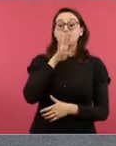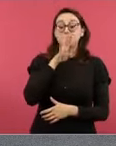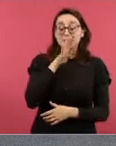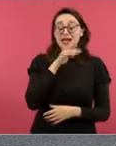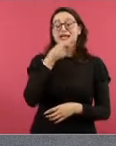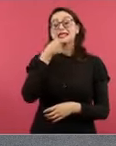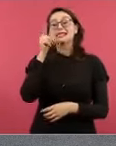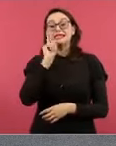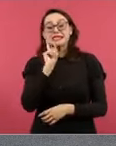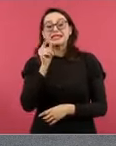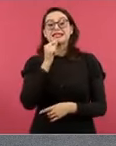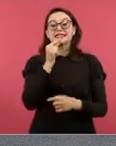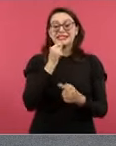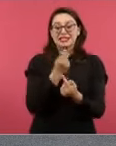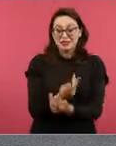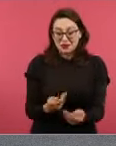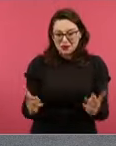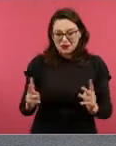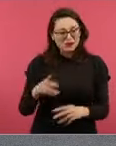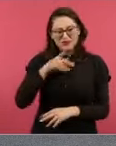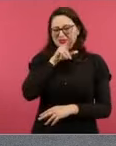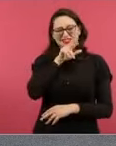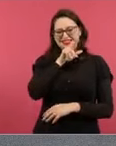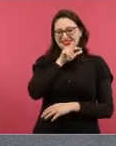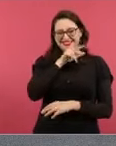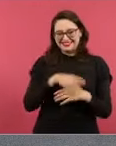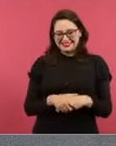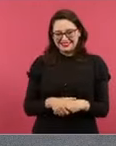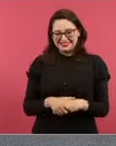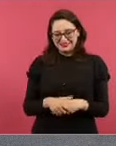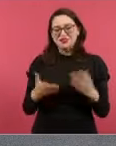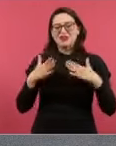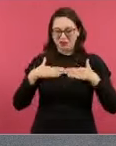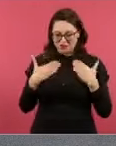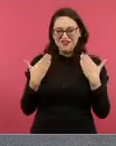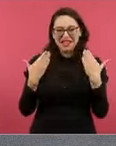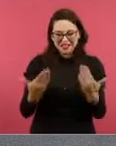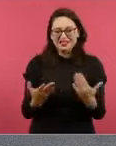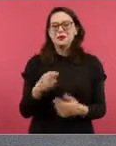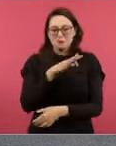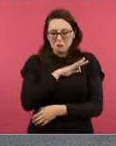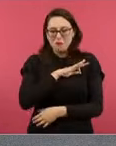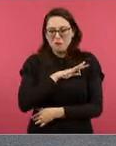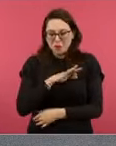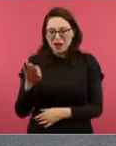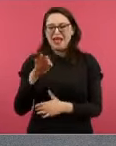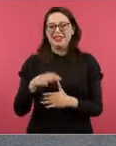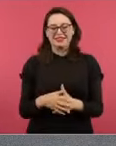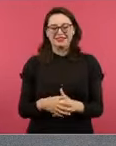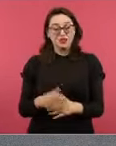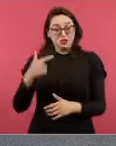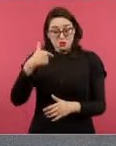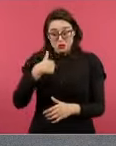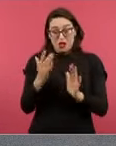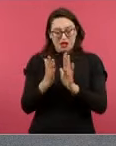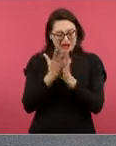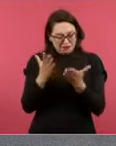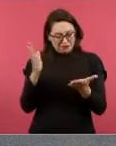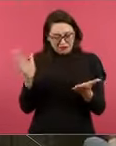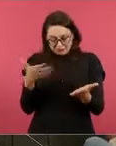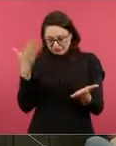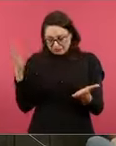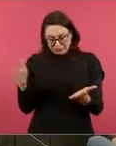niñas, a los niños, que tengan confianza. Reviso y reviso este libro y siempre quedo fascinada,